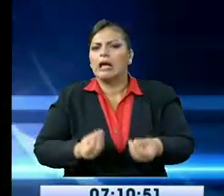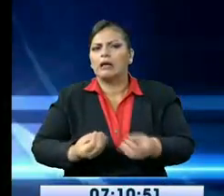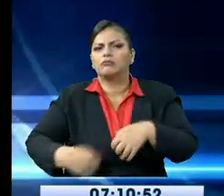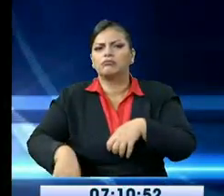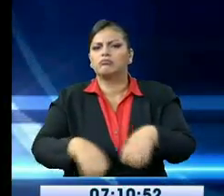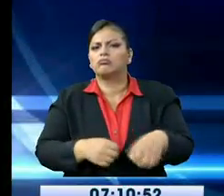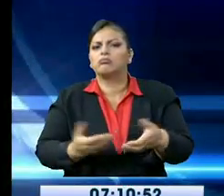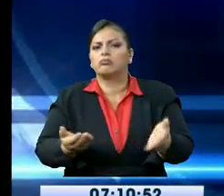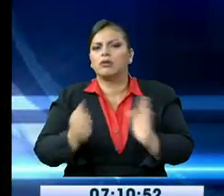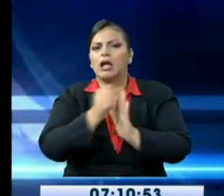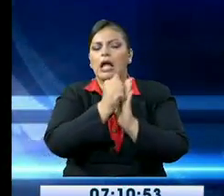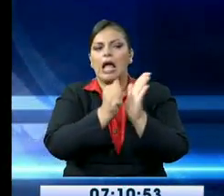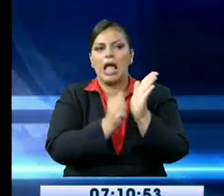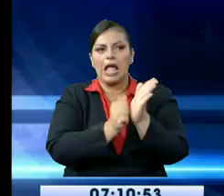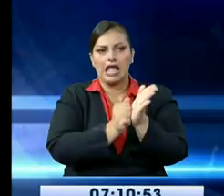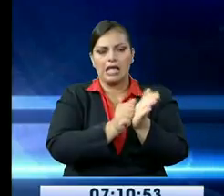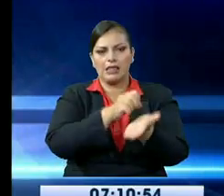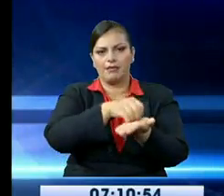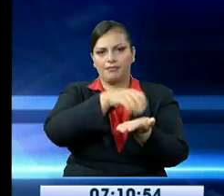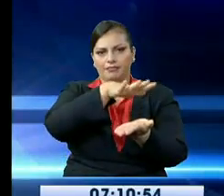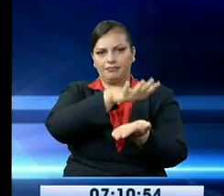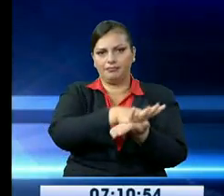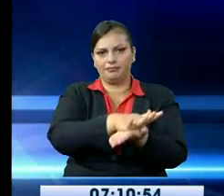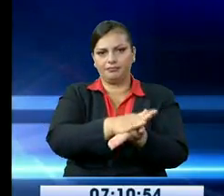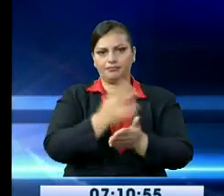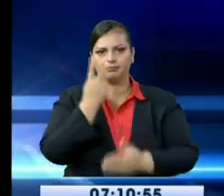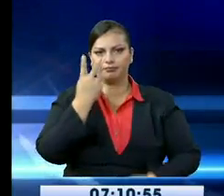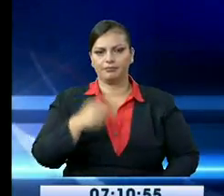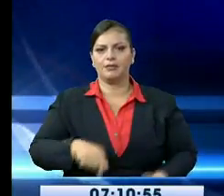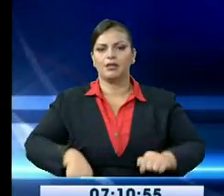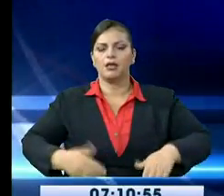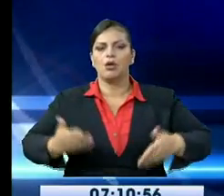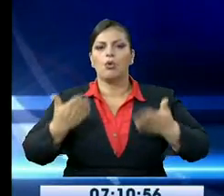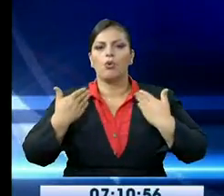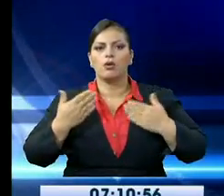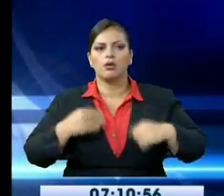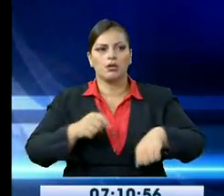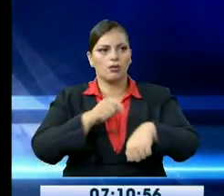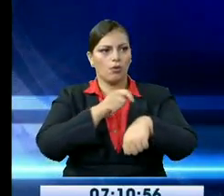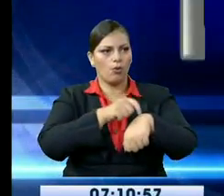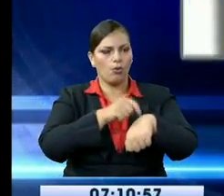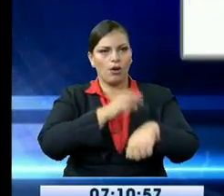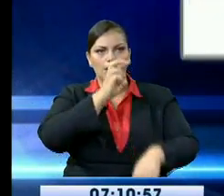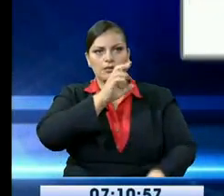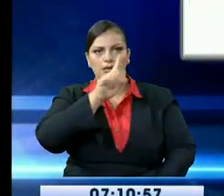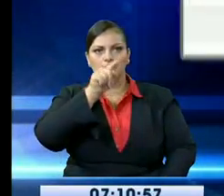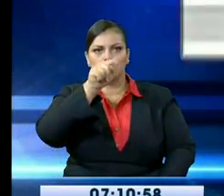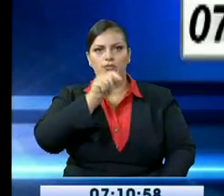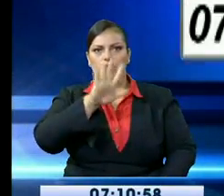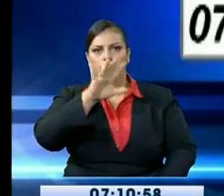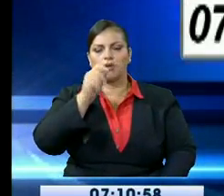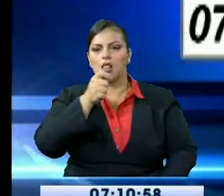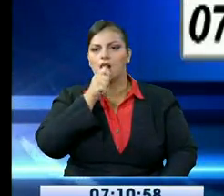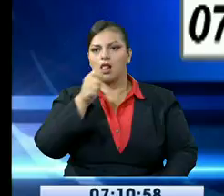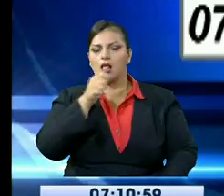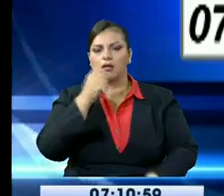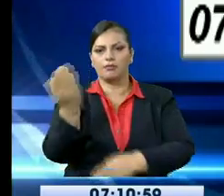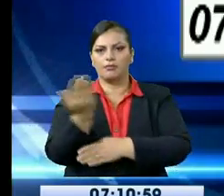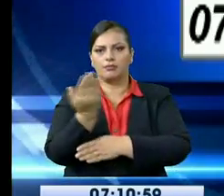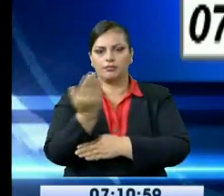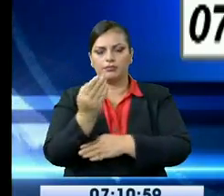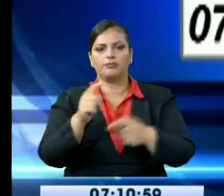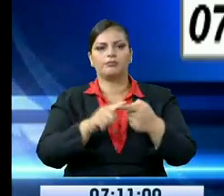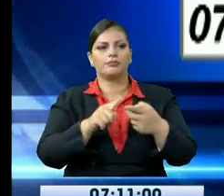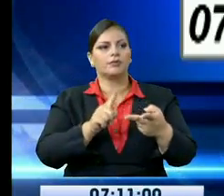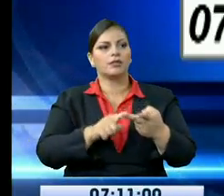Agenda de Guillermo Lasso el lunes 6 de marzo en Guayaquil. 6:50 entrevista televisiva. 7:20